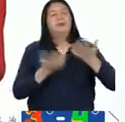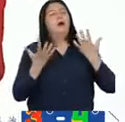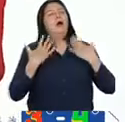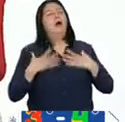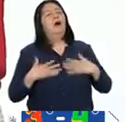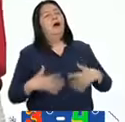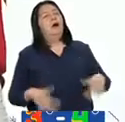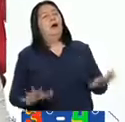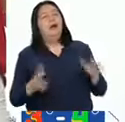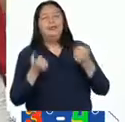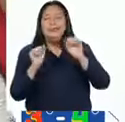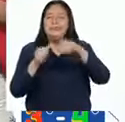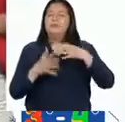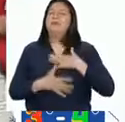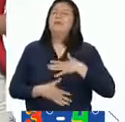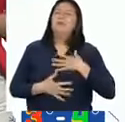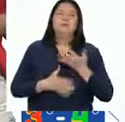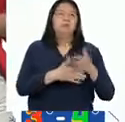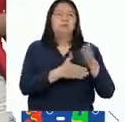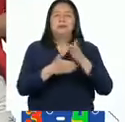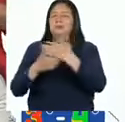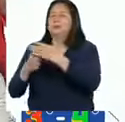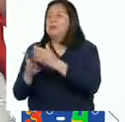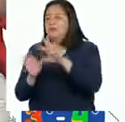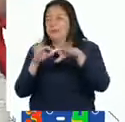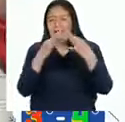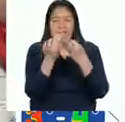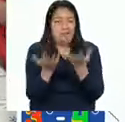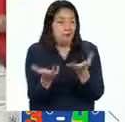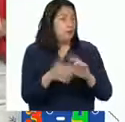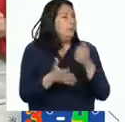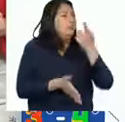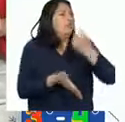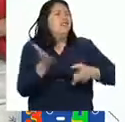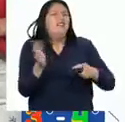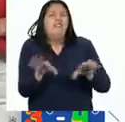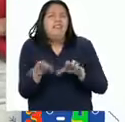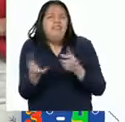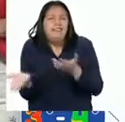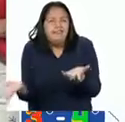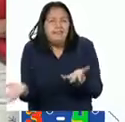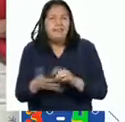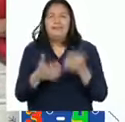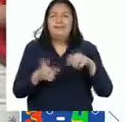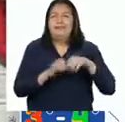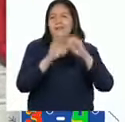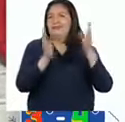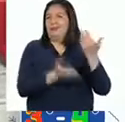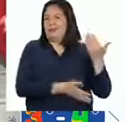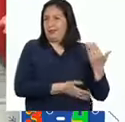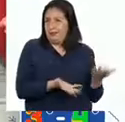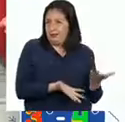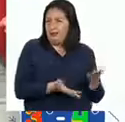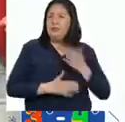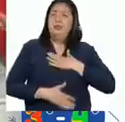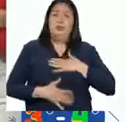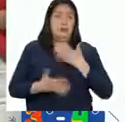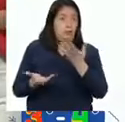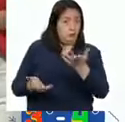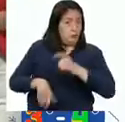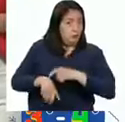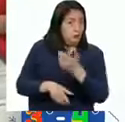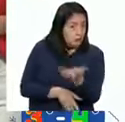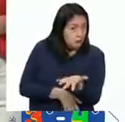relajado, divertido y compartido mucho con sus familias. ¿Qué actividades han realizado en estos días? ¿Disfrutaron su